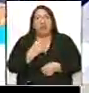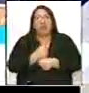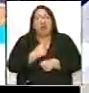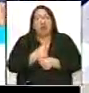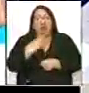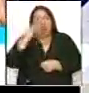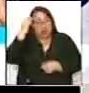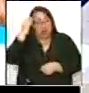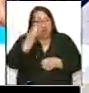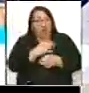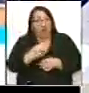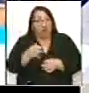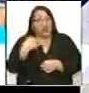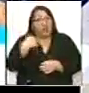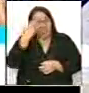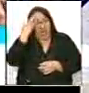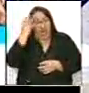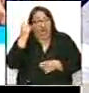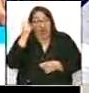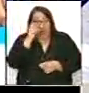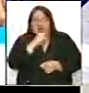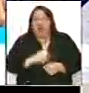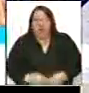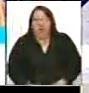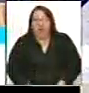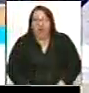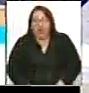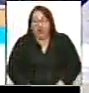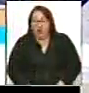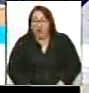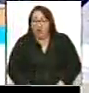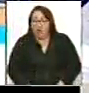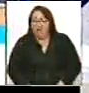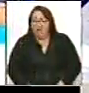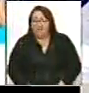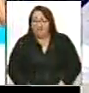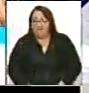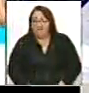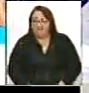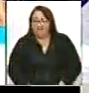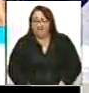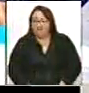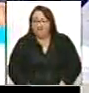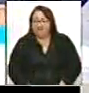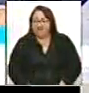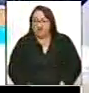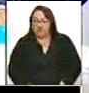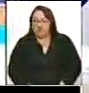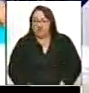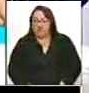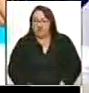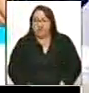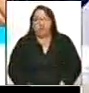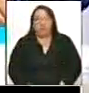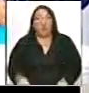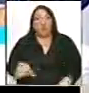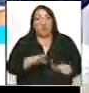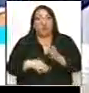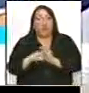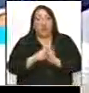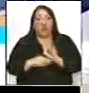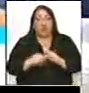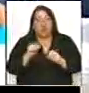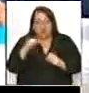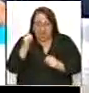acá. Y es muy difícil, porque los movimientos regionales existen, están y son